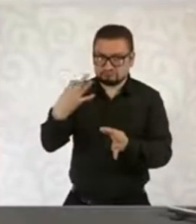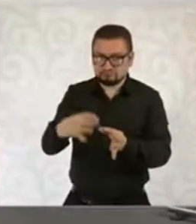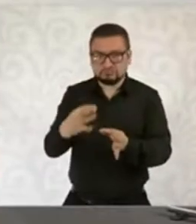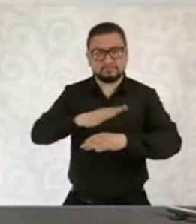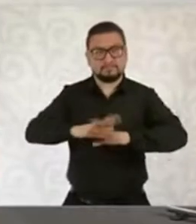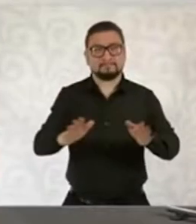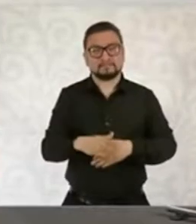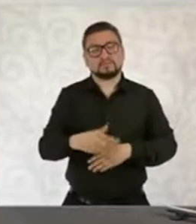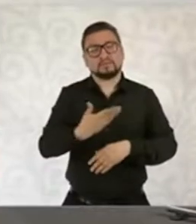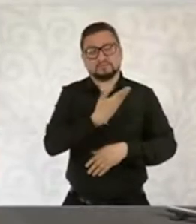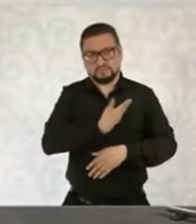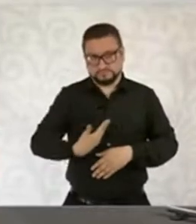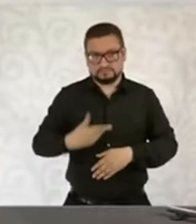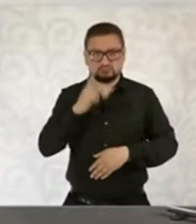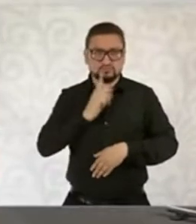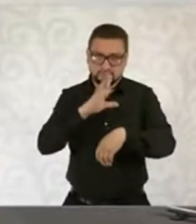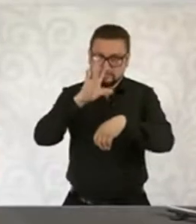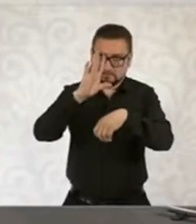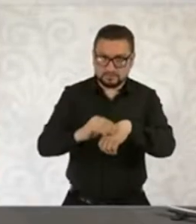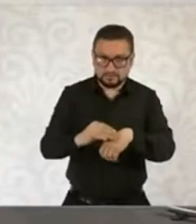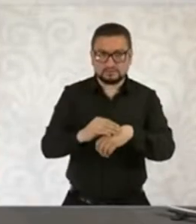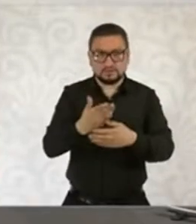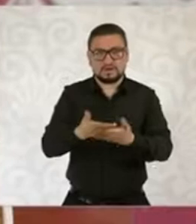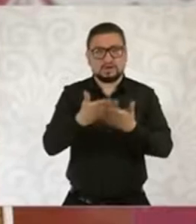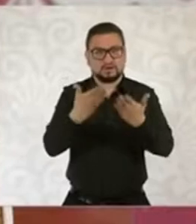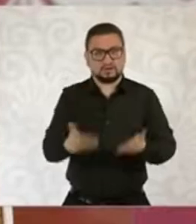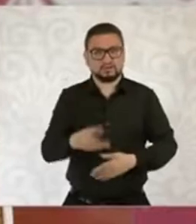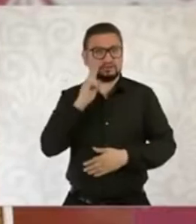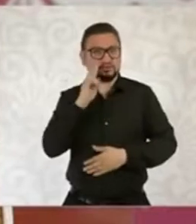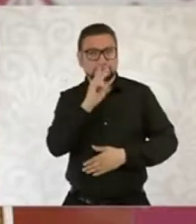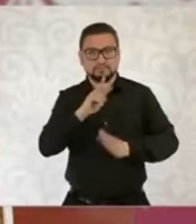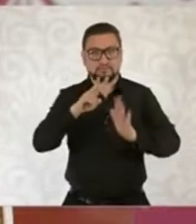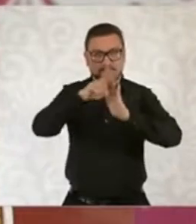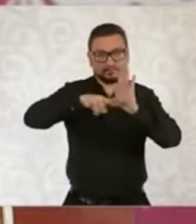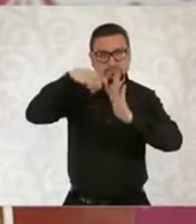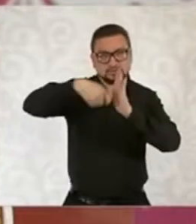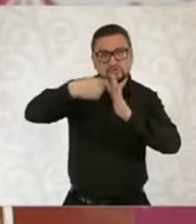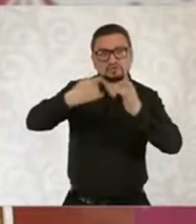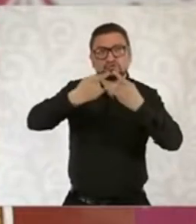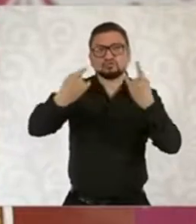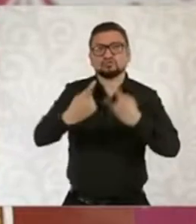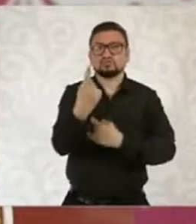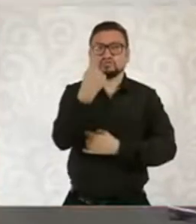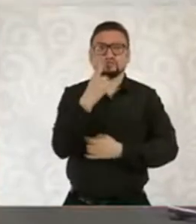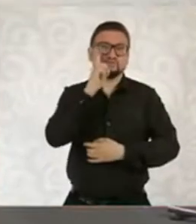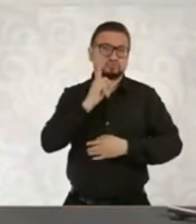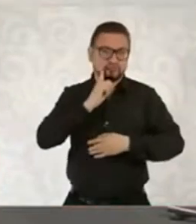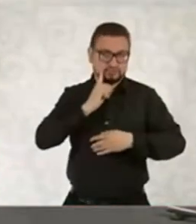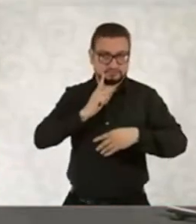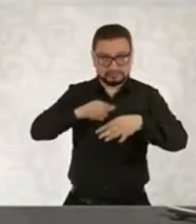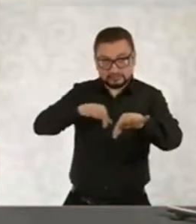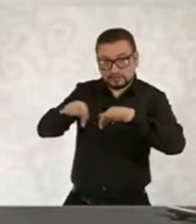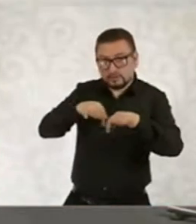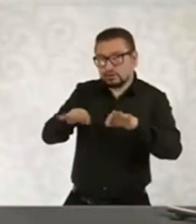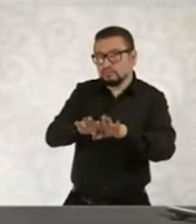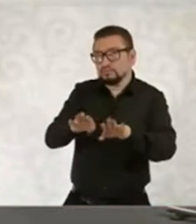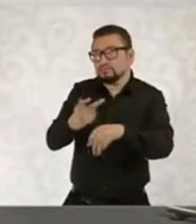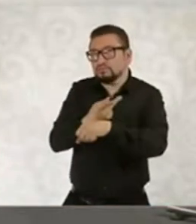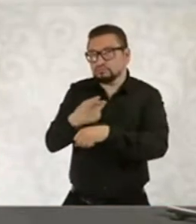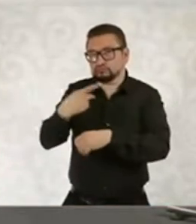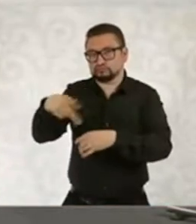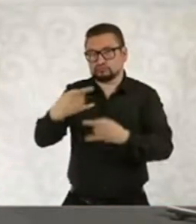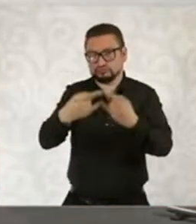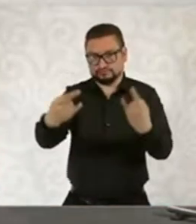Finalmente, con su permiso, Presidenta, compartir con ustedes un video testimonial de una trabajadora de plataformas digitales.